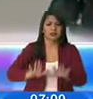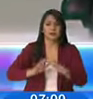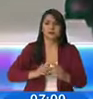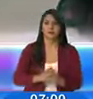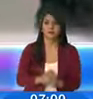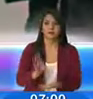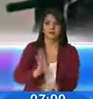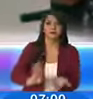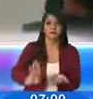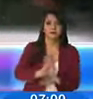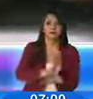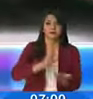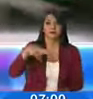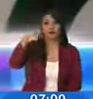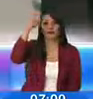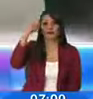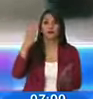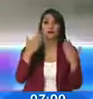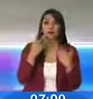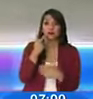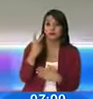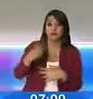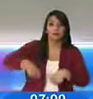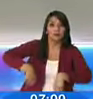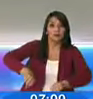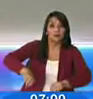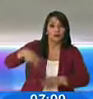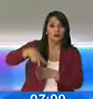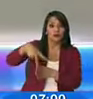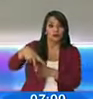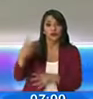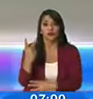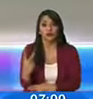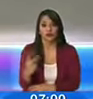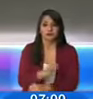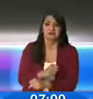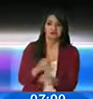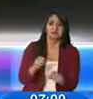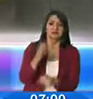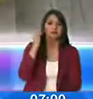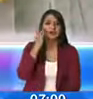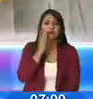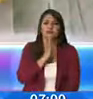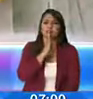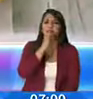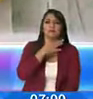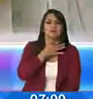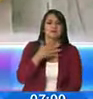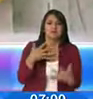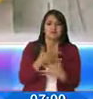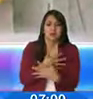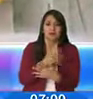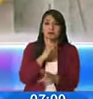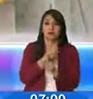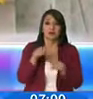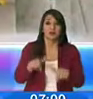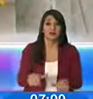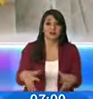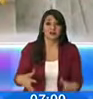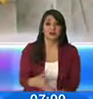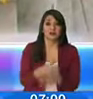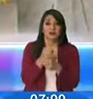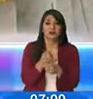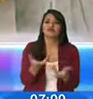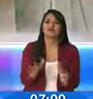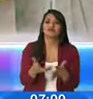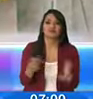del norte de Guayaquil tienen miedo cuando aparecen dos hombres en moto y de forma sospechosa. La inseguridad prima, que es